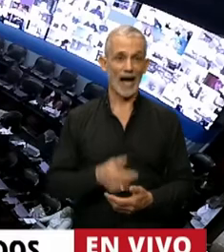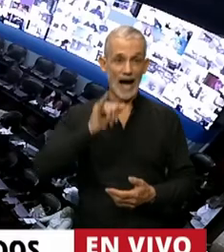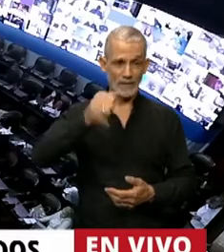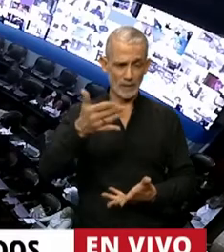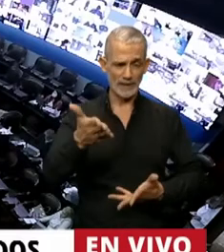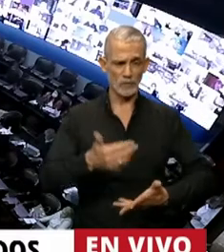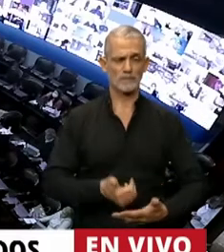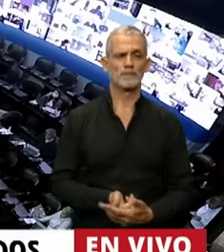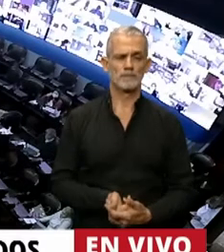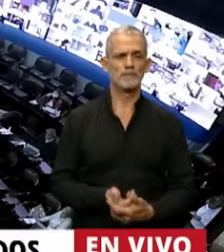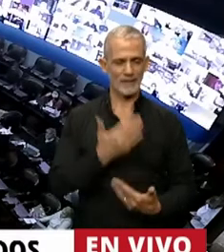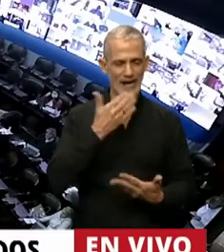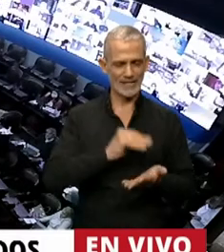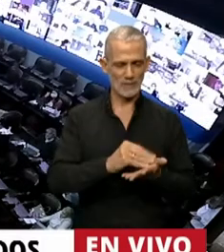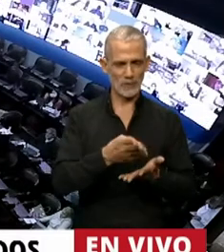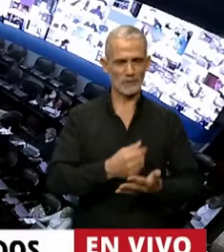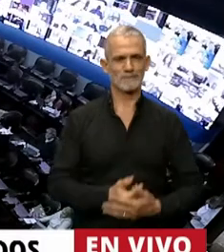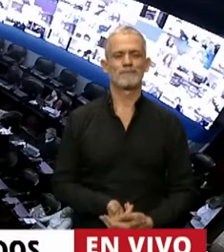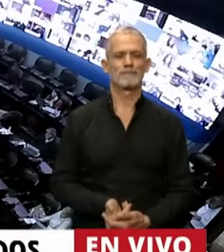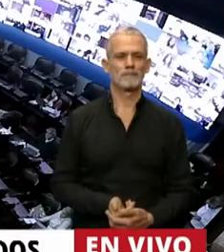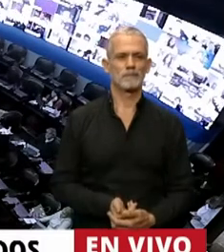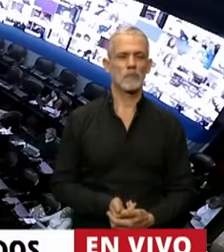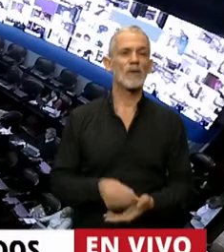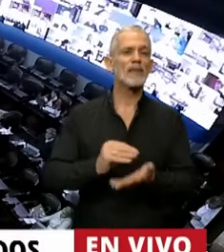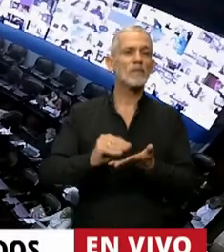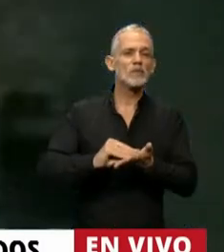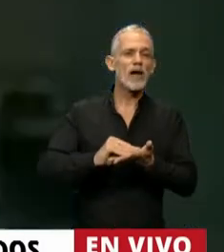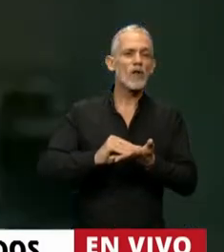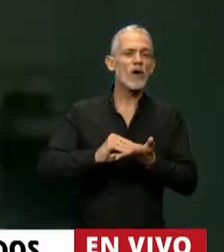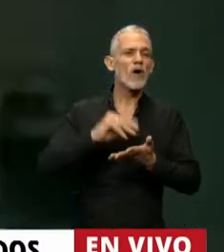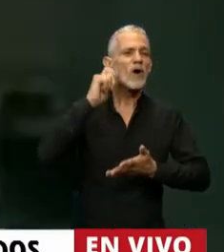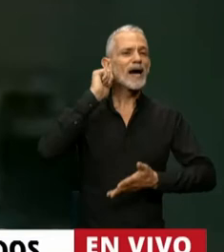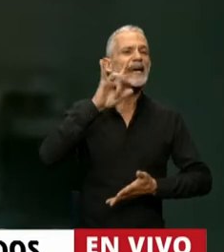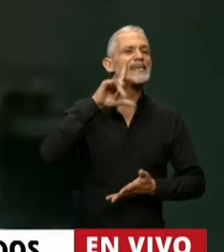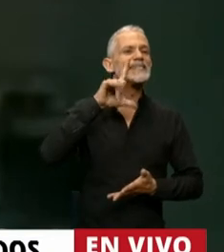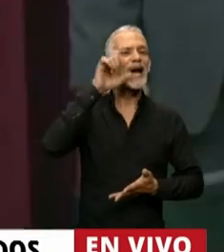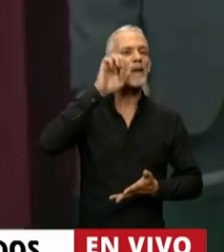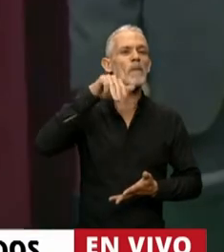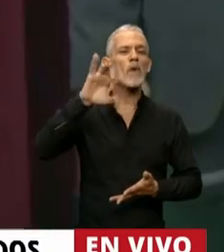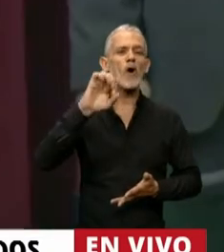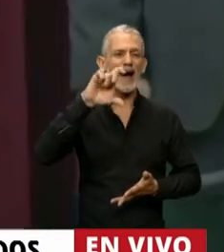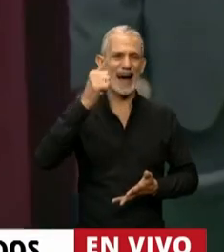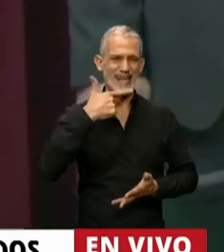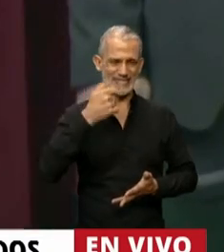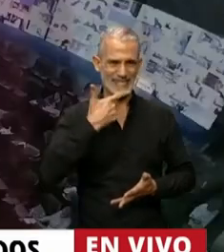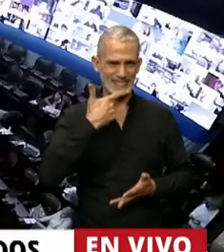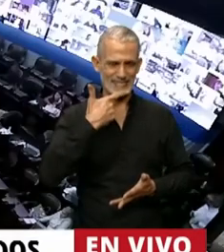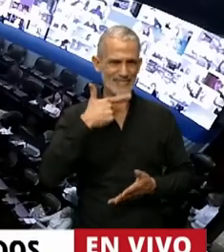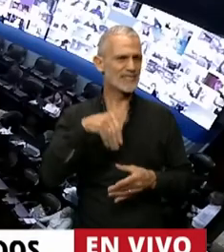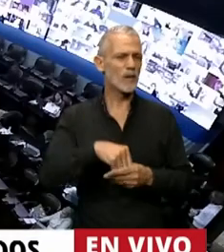Afirmativo, señor presidente. Gracias, diputado. Diputado Sergio Guillermo Casas, el sentido de su